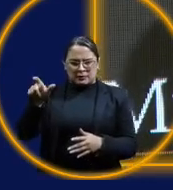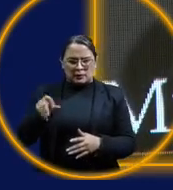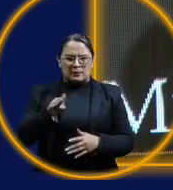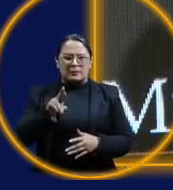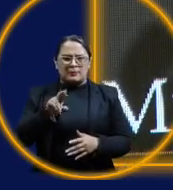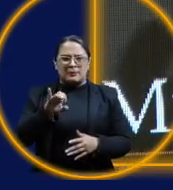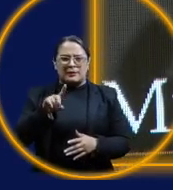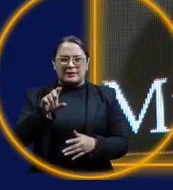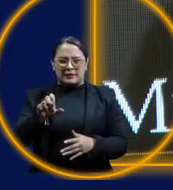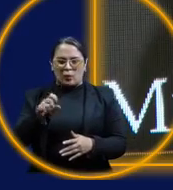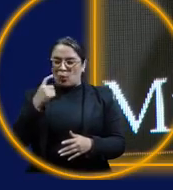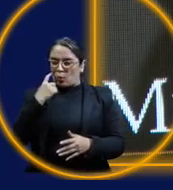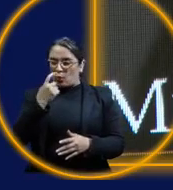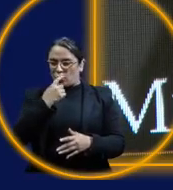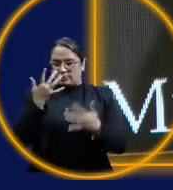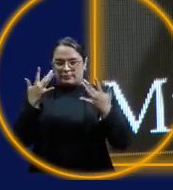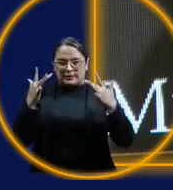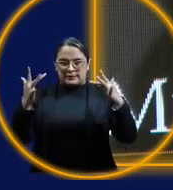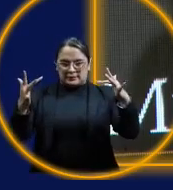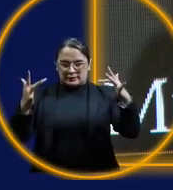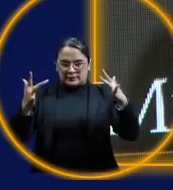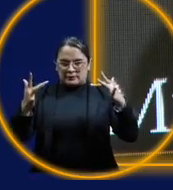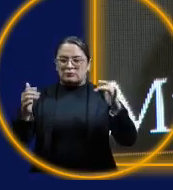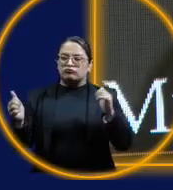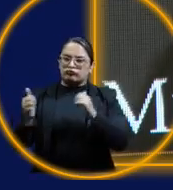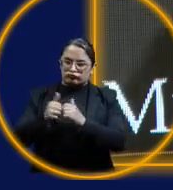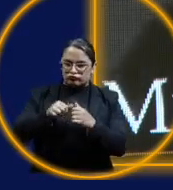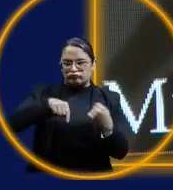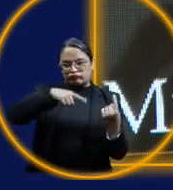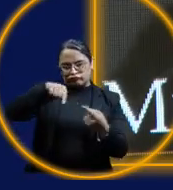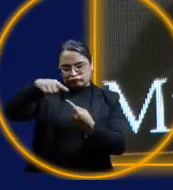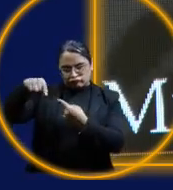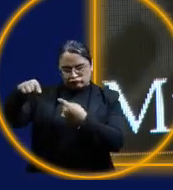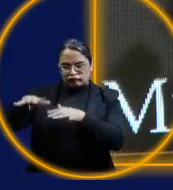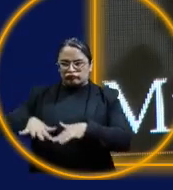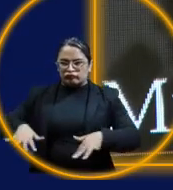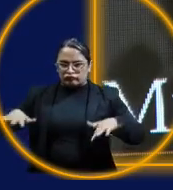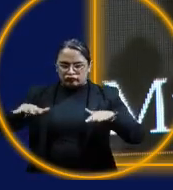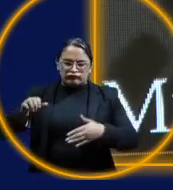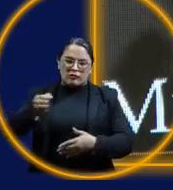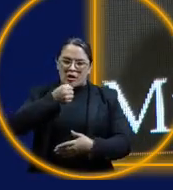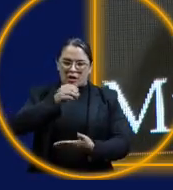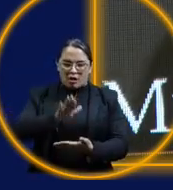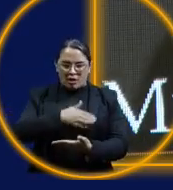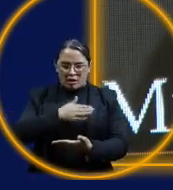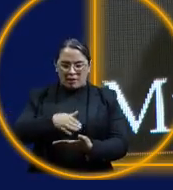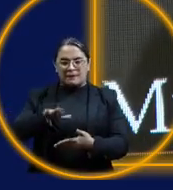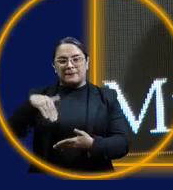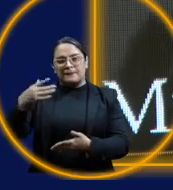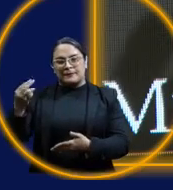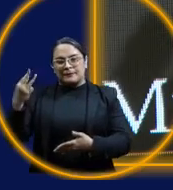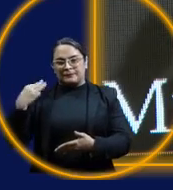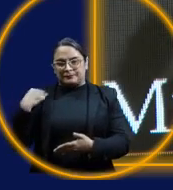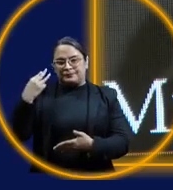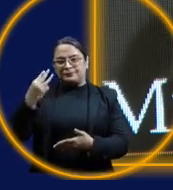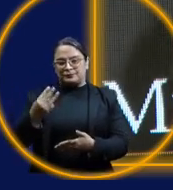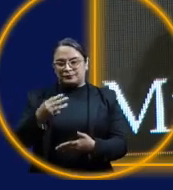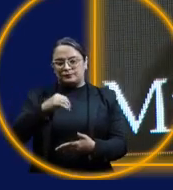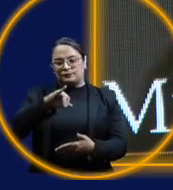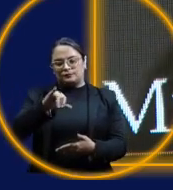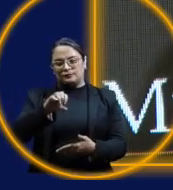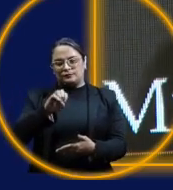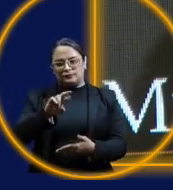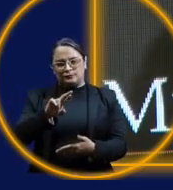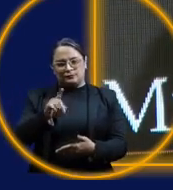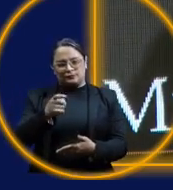eyes o ojos brillantes y también hice tour con ellos más tarde pero tuve una banda en DC que se llama georgie James y sacamos un